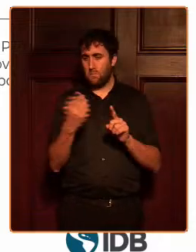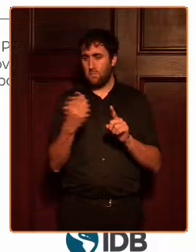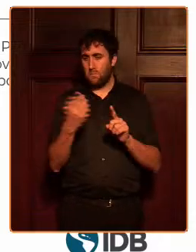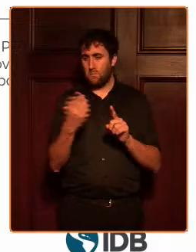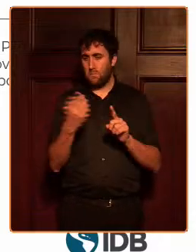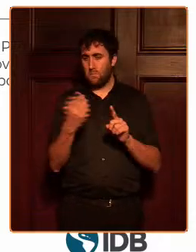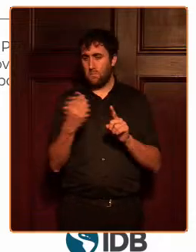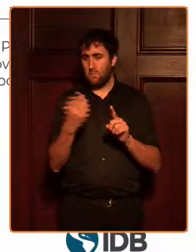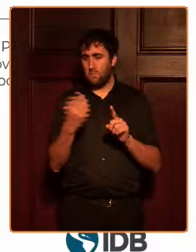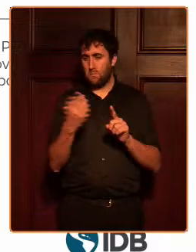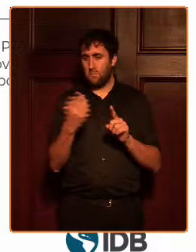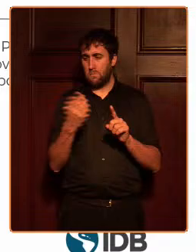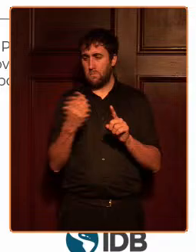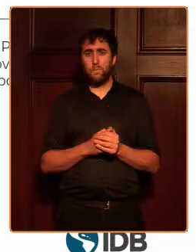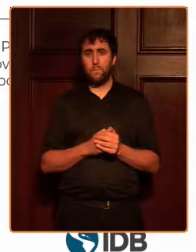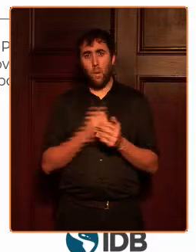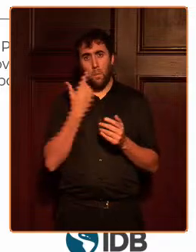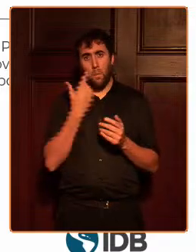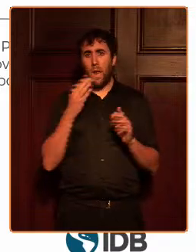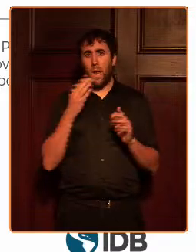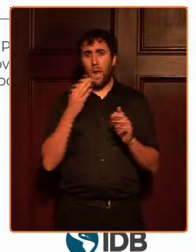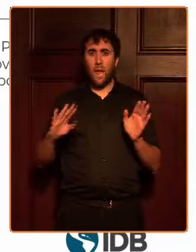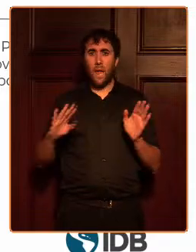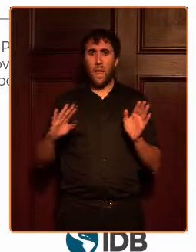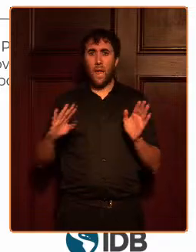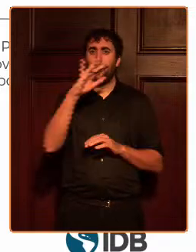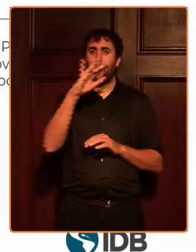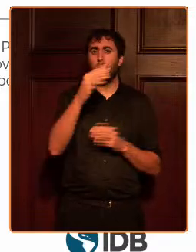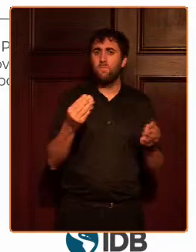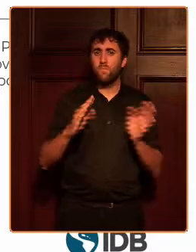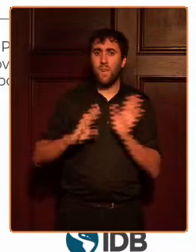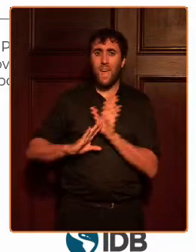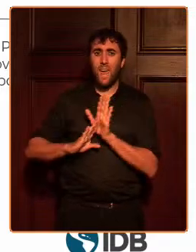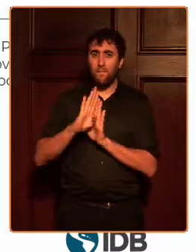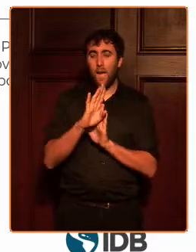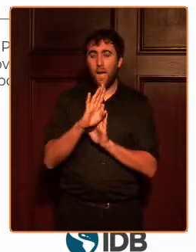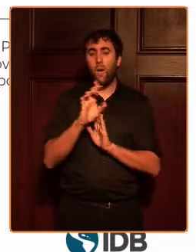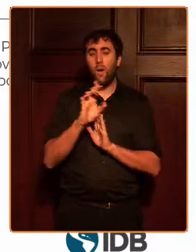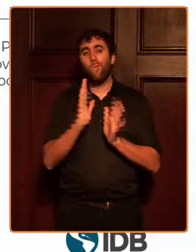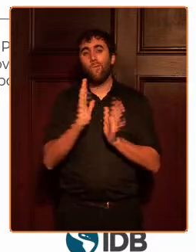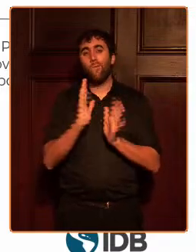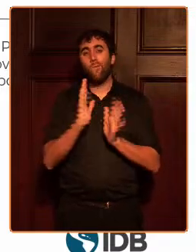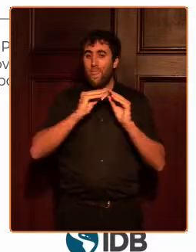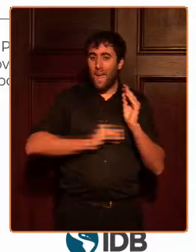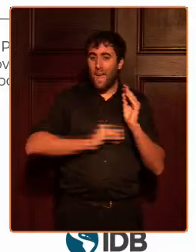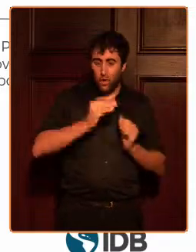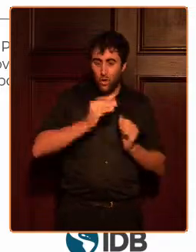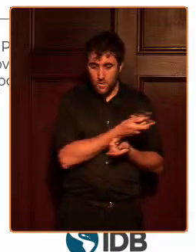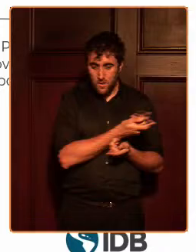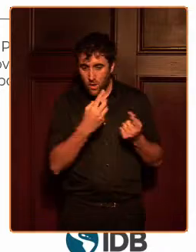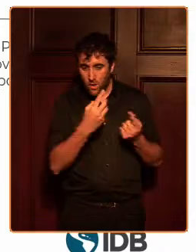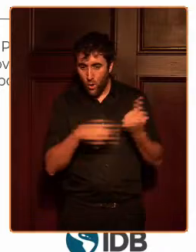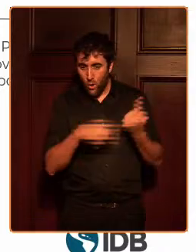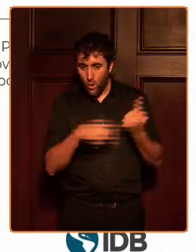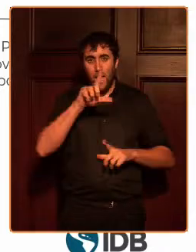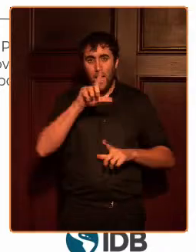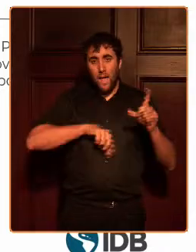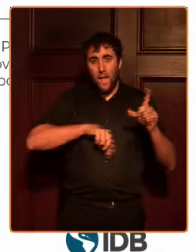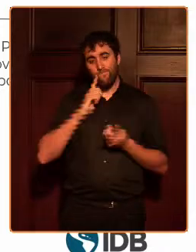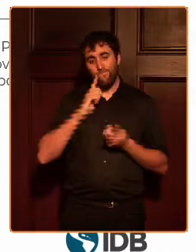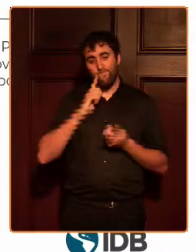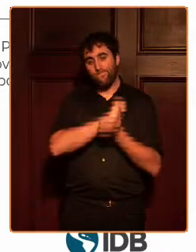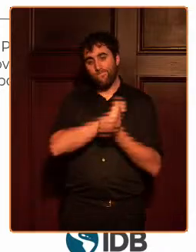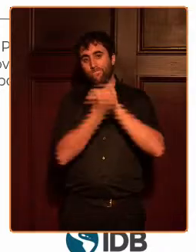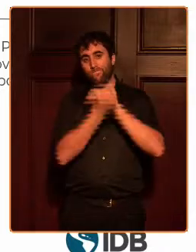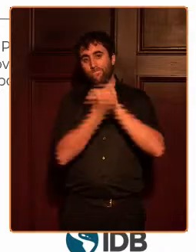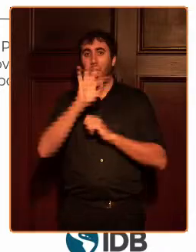semanas. Y básicamente lo que muestra es el análisis de datos acumulados en ChatGPT. Y lo que